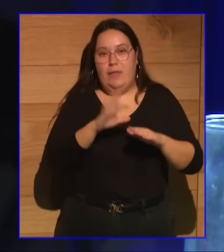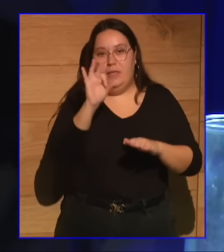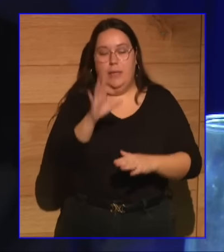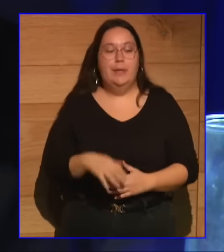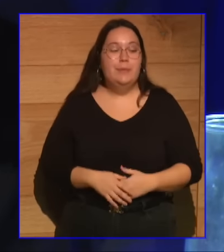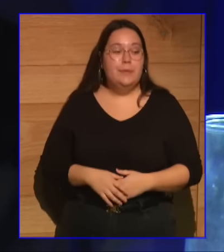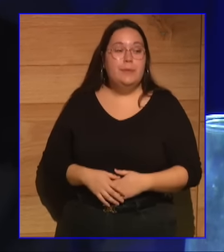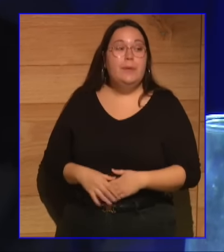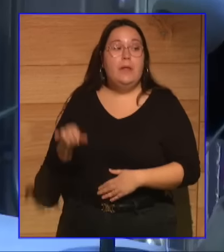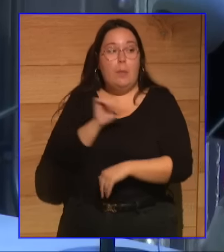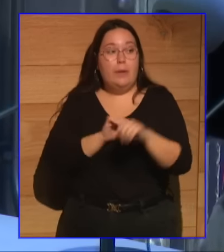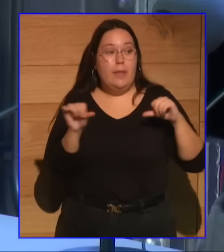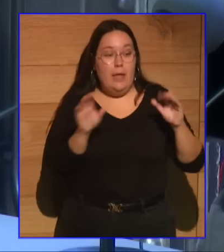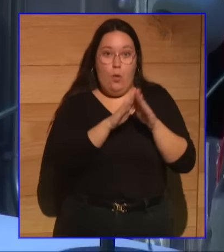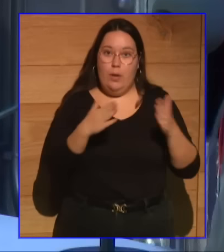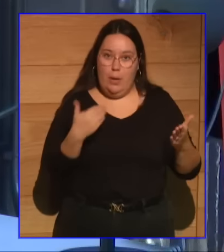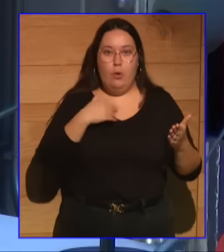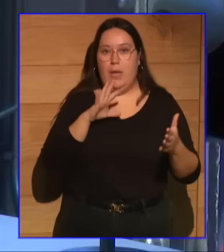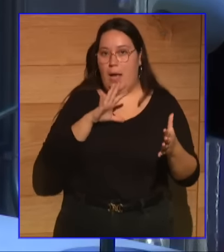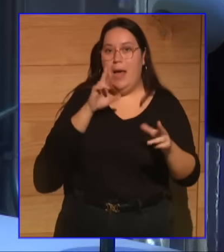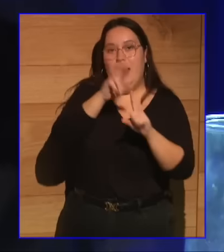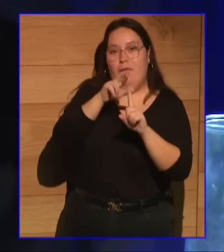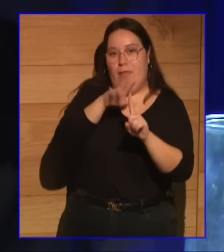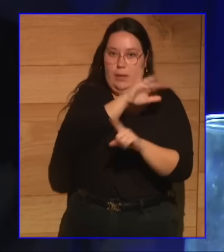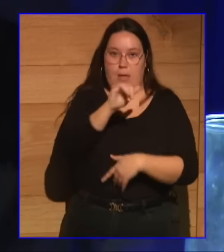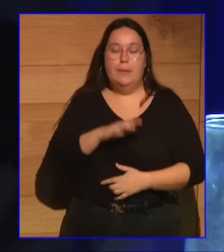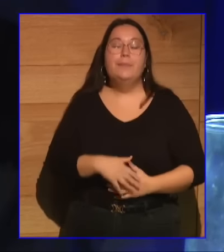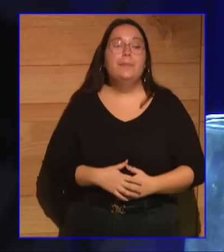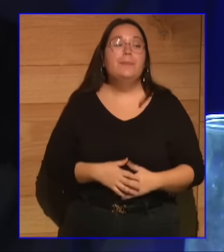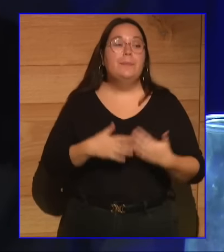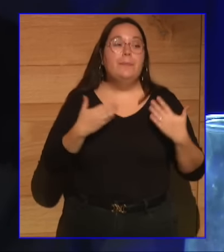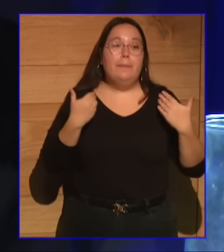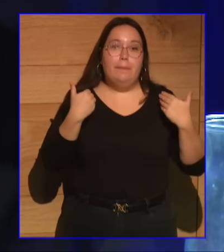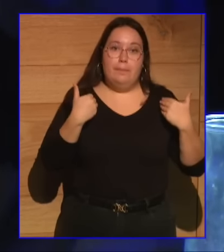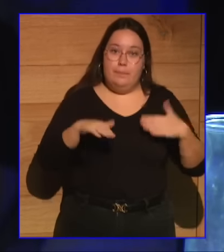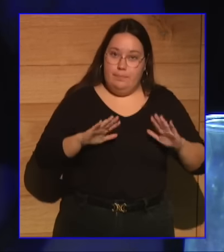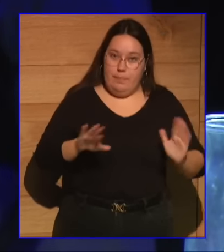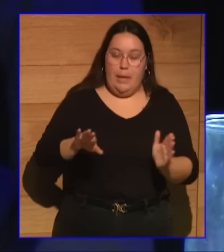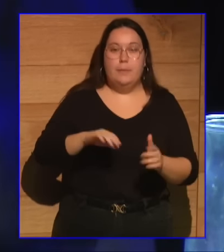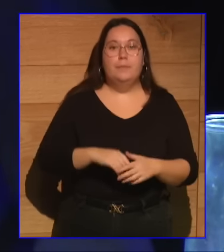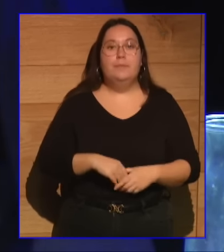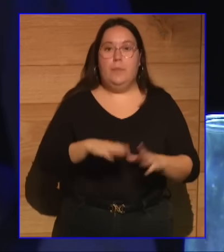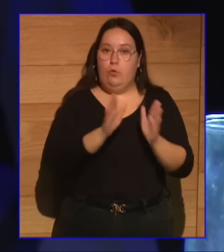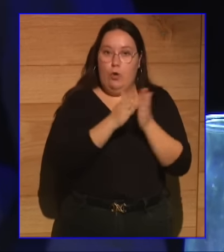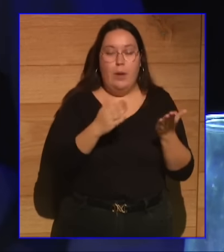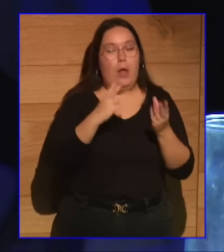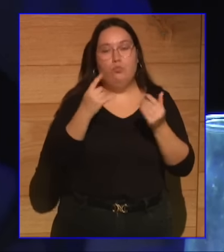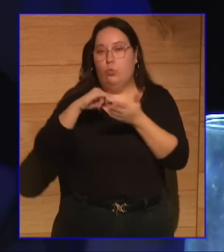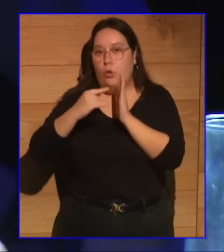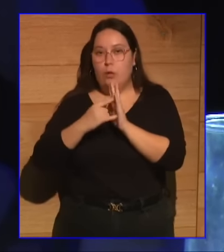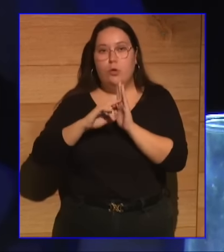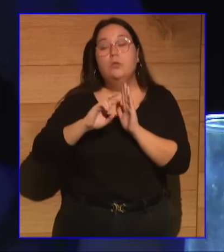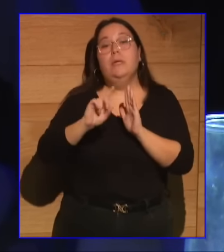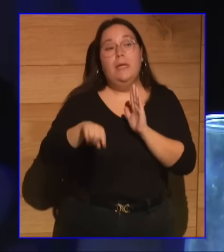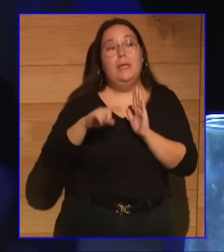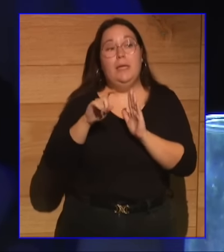de ahí es donde... Ya tenemos un libro en el que basarnos. Ya hemos contado cómo desde eso, desde la aparición de la novela, hay un montón de proyectos para tal,